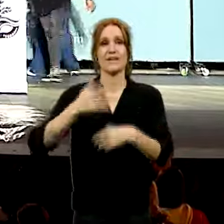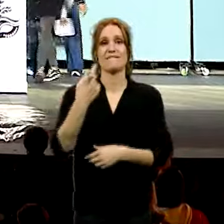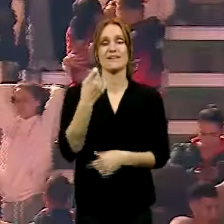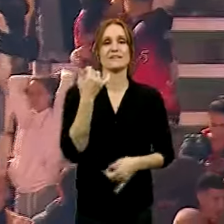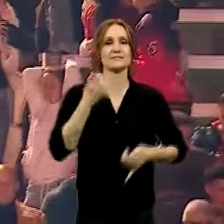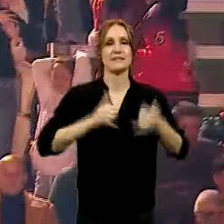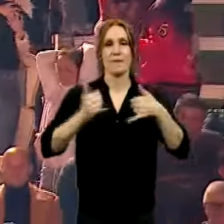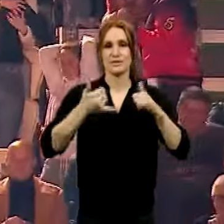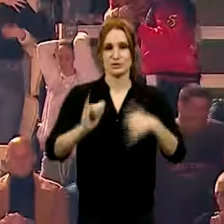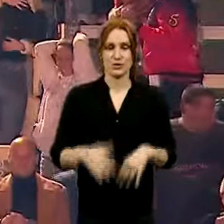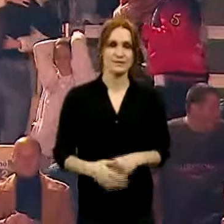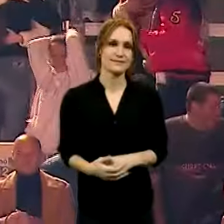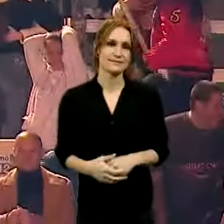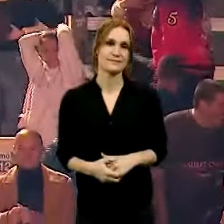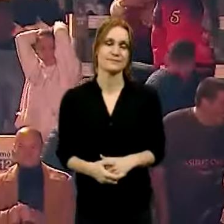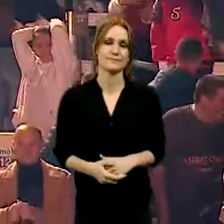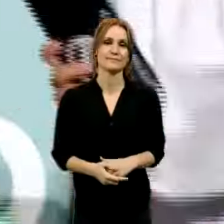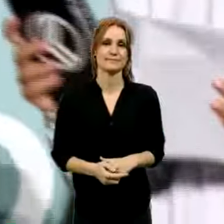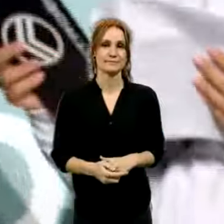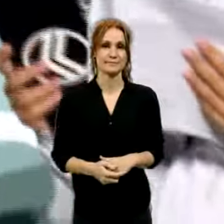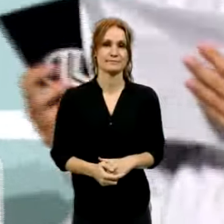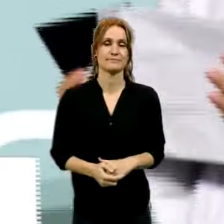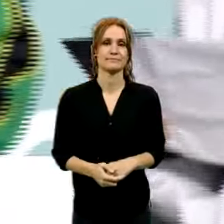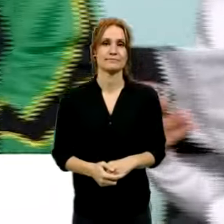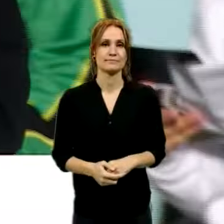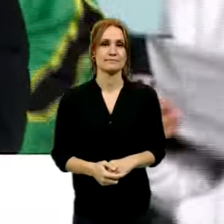Trapasones. Vamos allá. Ya.